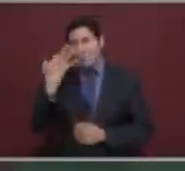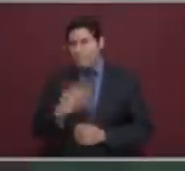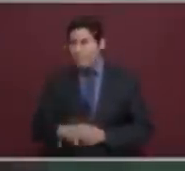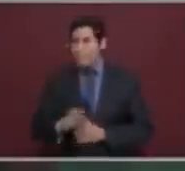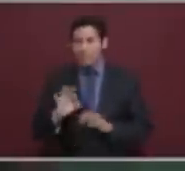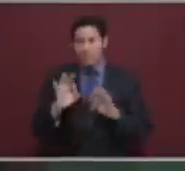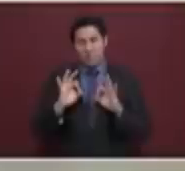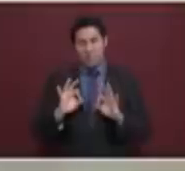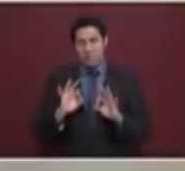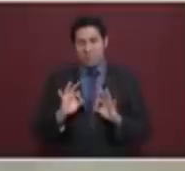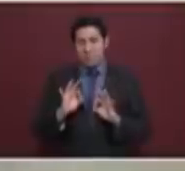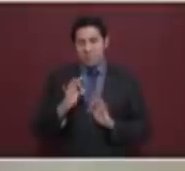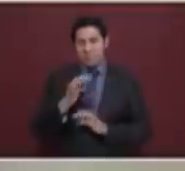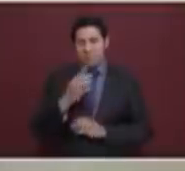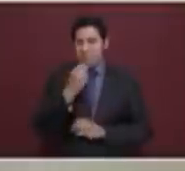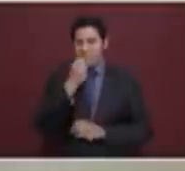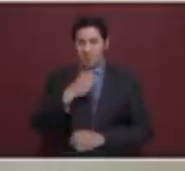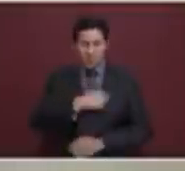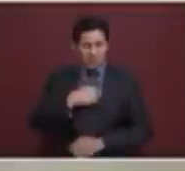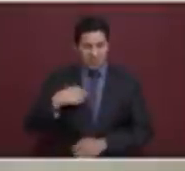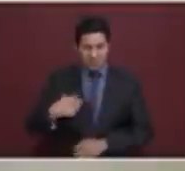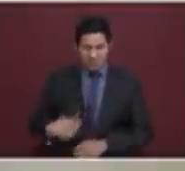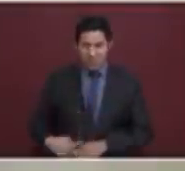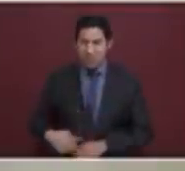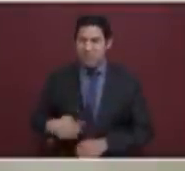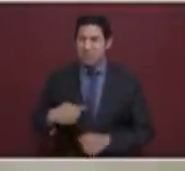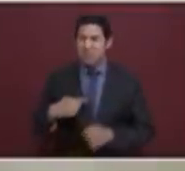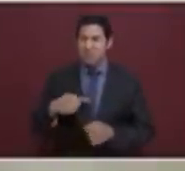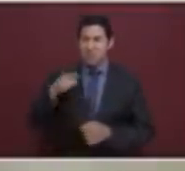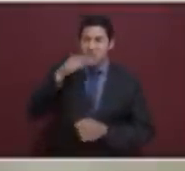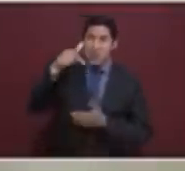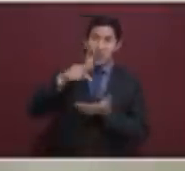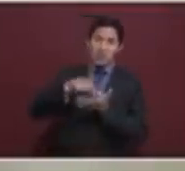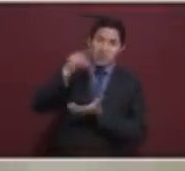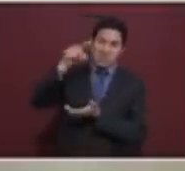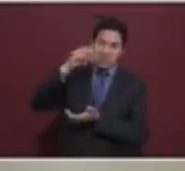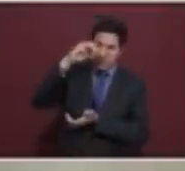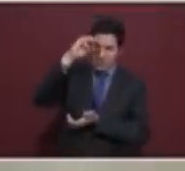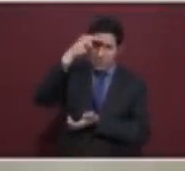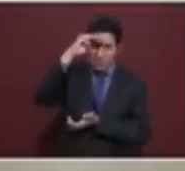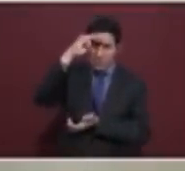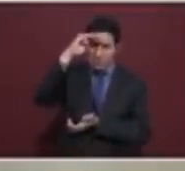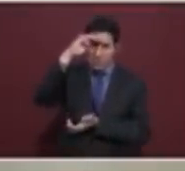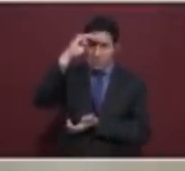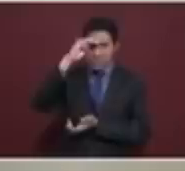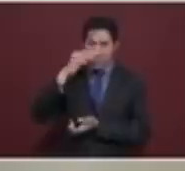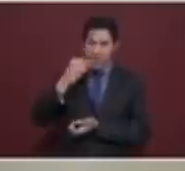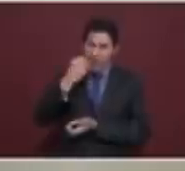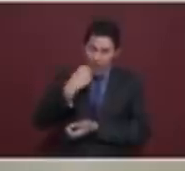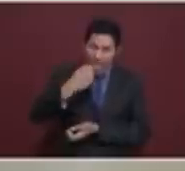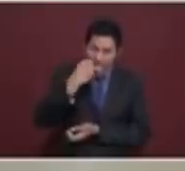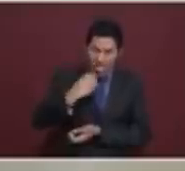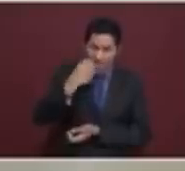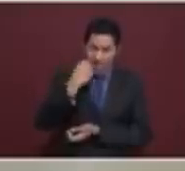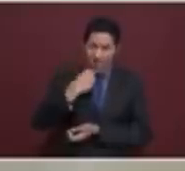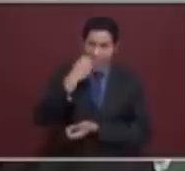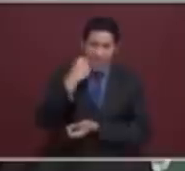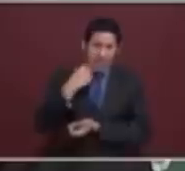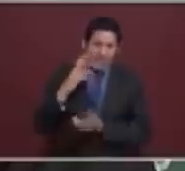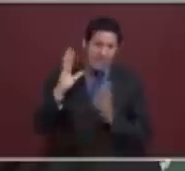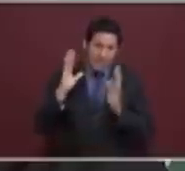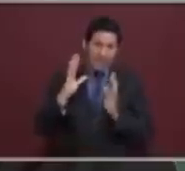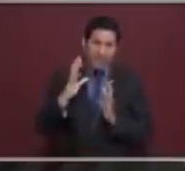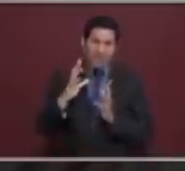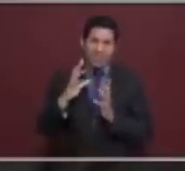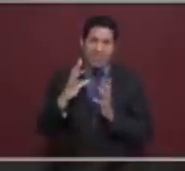comida china en mexicalli en el dragón vamos a